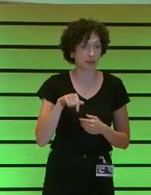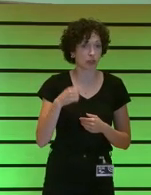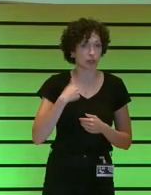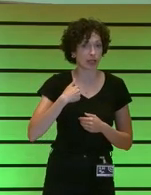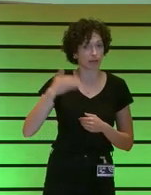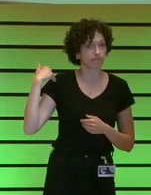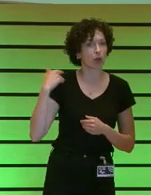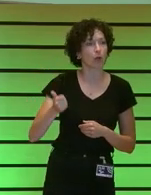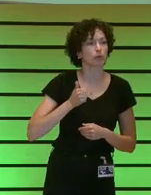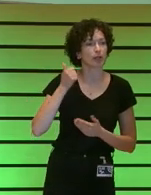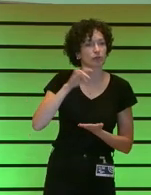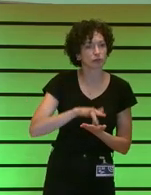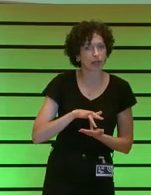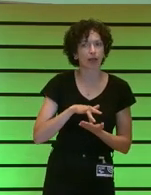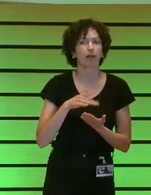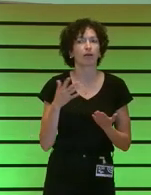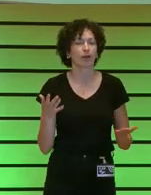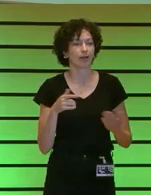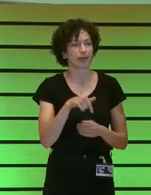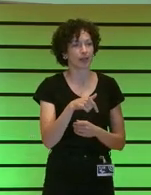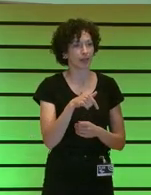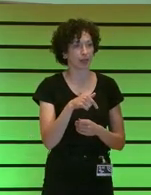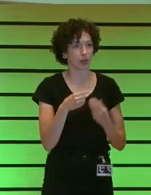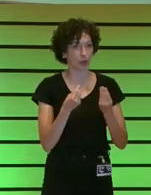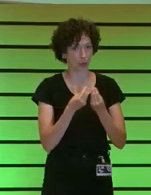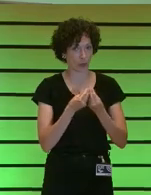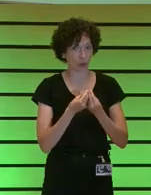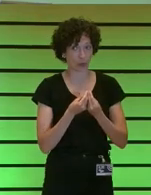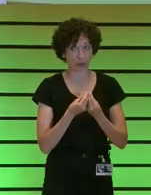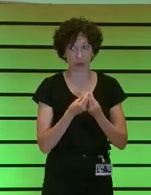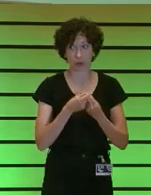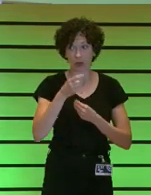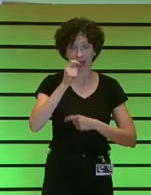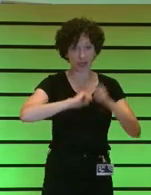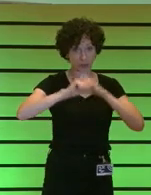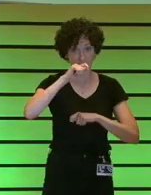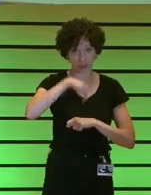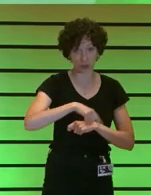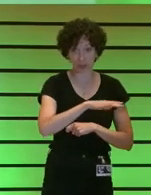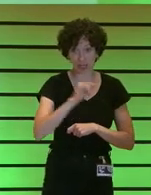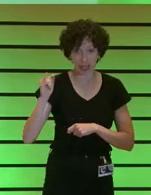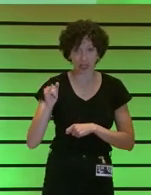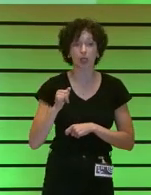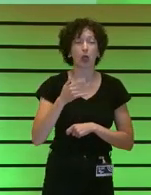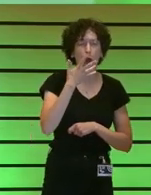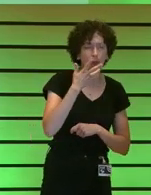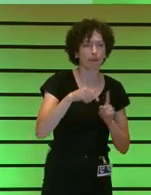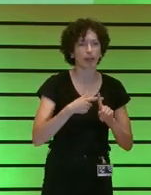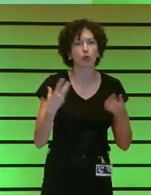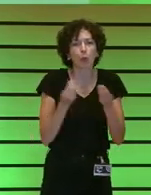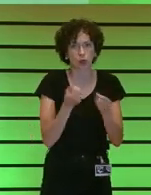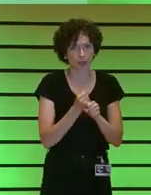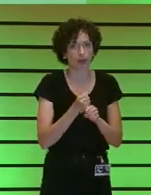tuve la enorme oportunidad de conocer y de trabajar conjuntamente con alguna de las organizaciones que hoy estéis aquí por lo tanto me